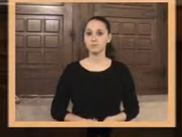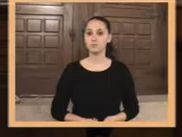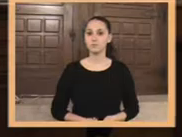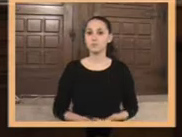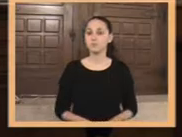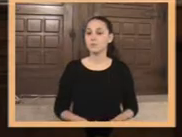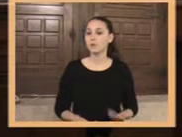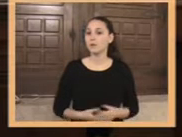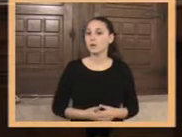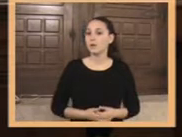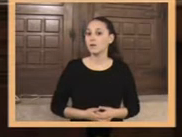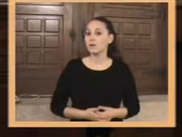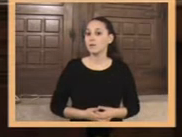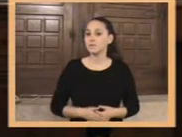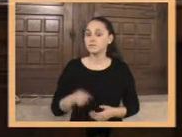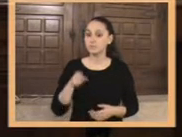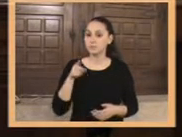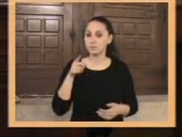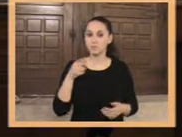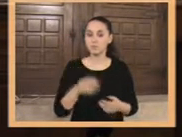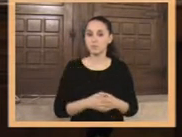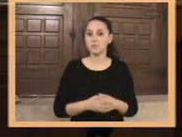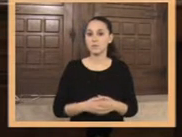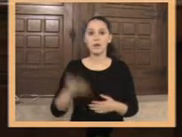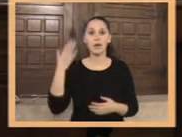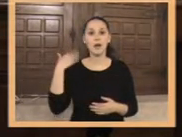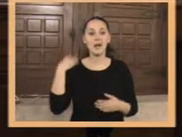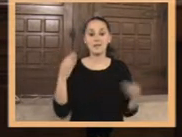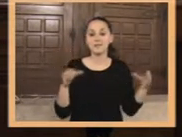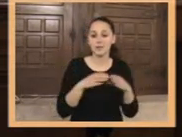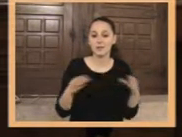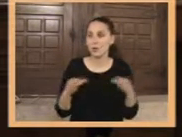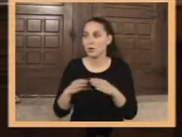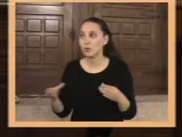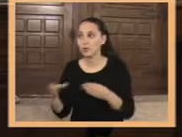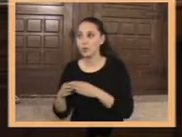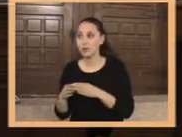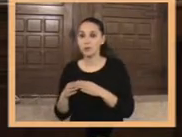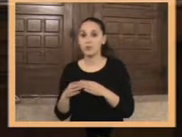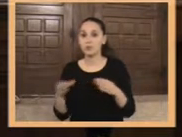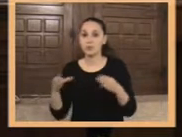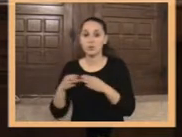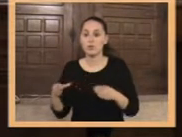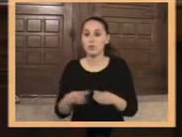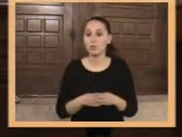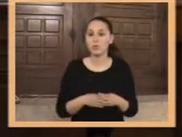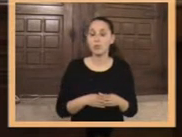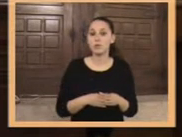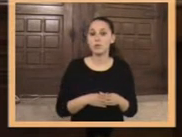No entiendo la postura que ustedes hicieron antes, en las anteriores reuniones. Sencillamente,